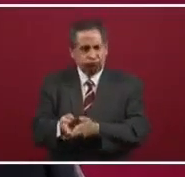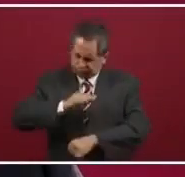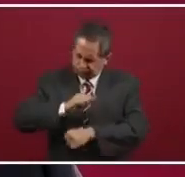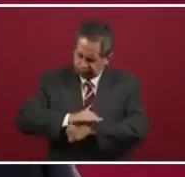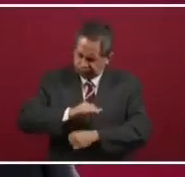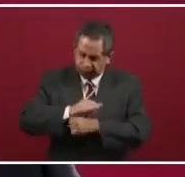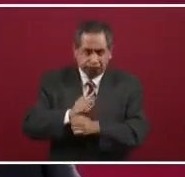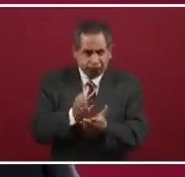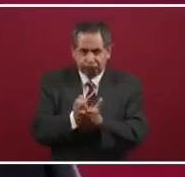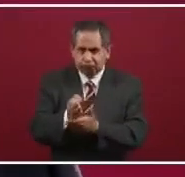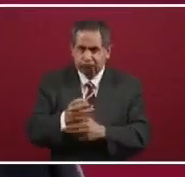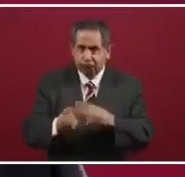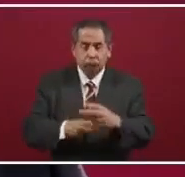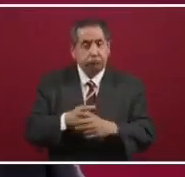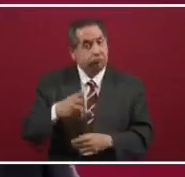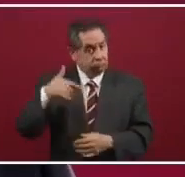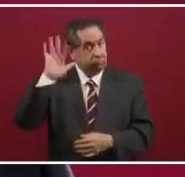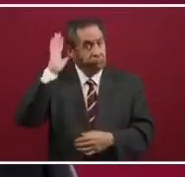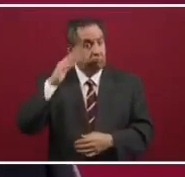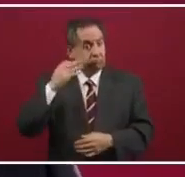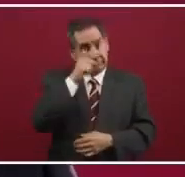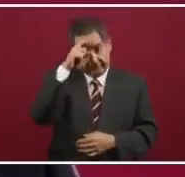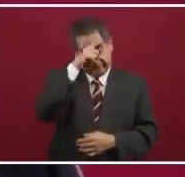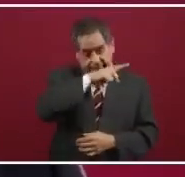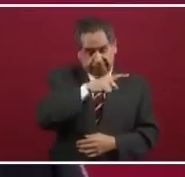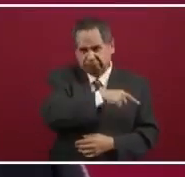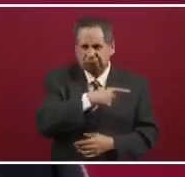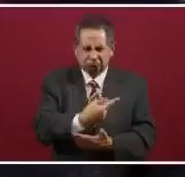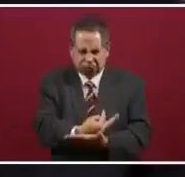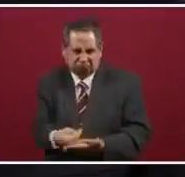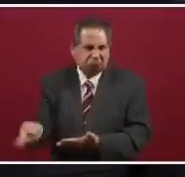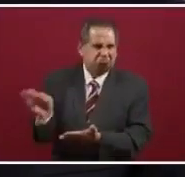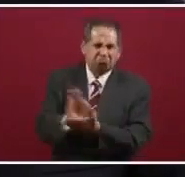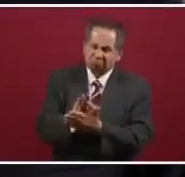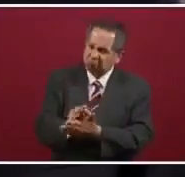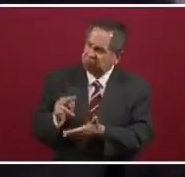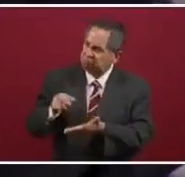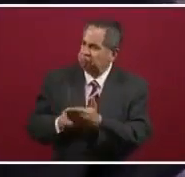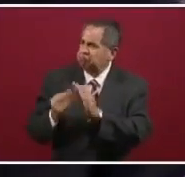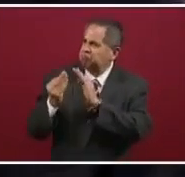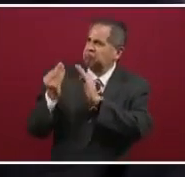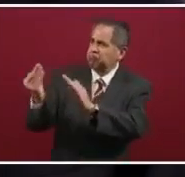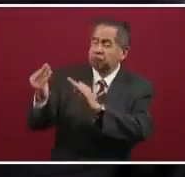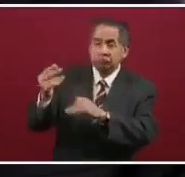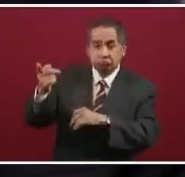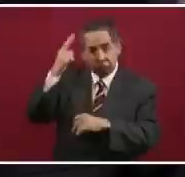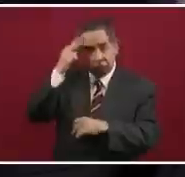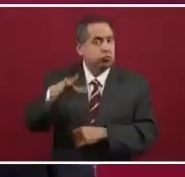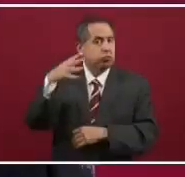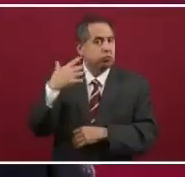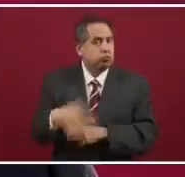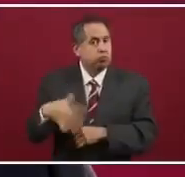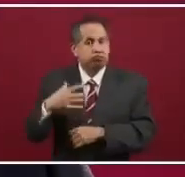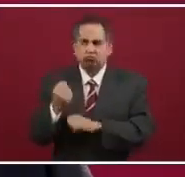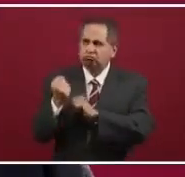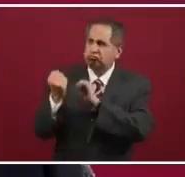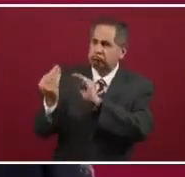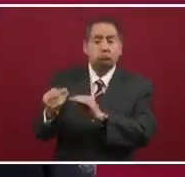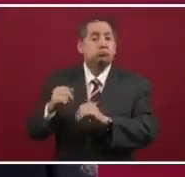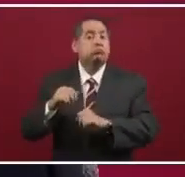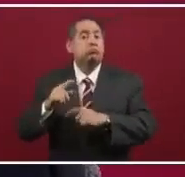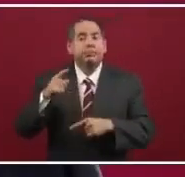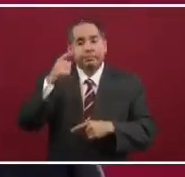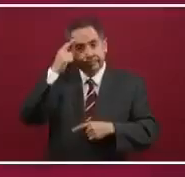justicia. En aquel entonces, pues no era nada fácil enfrentarse al régimen como él lo hizo. Incluso cuando